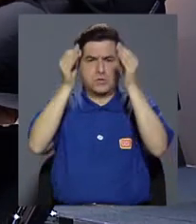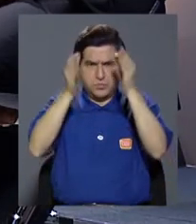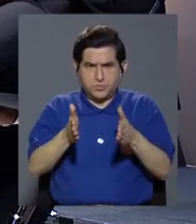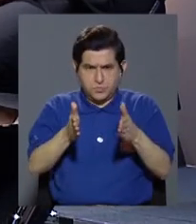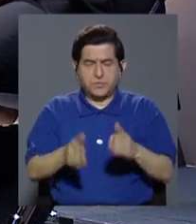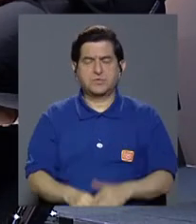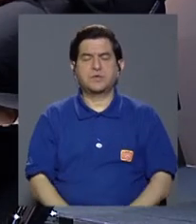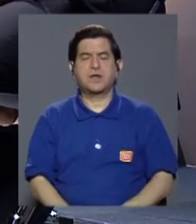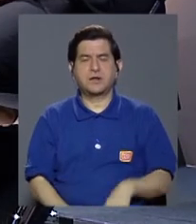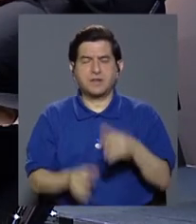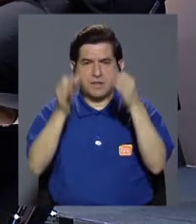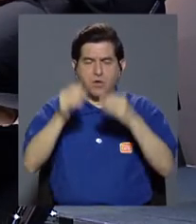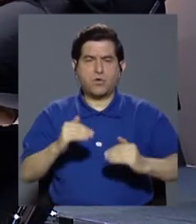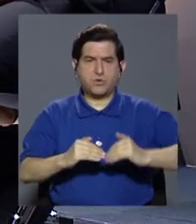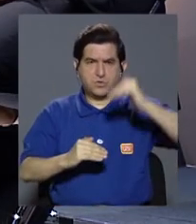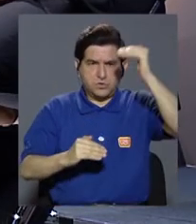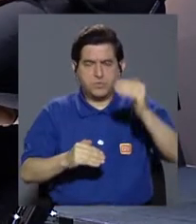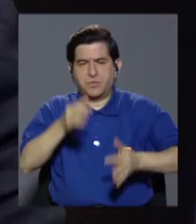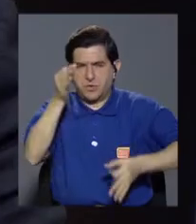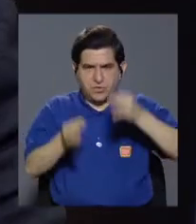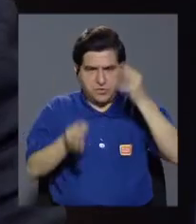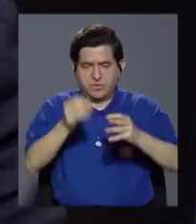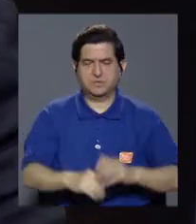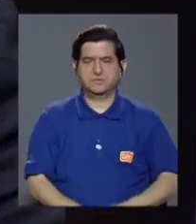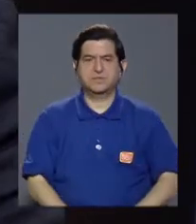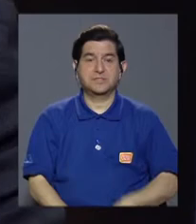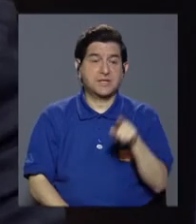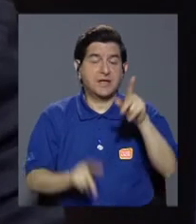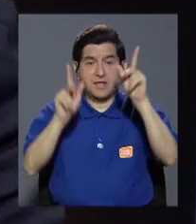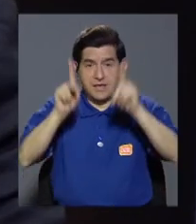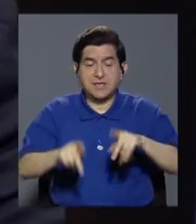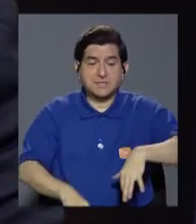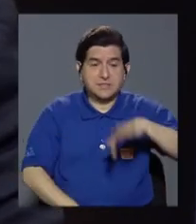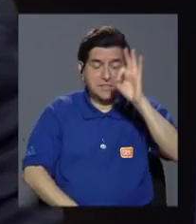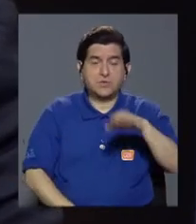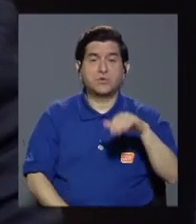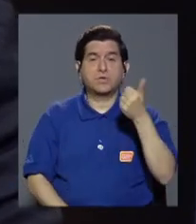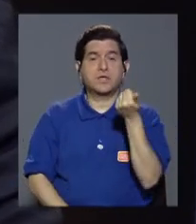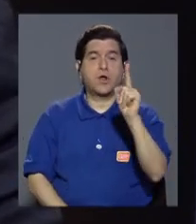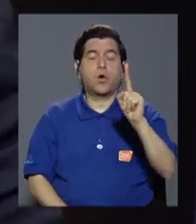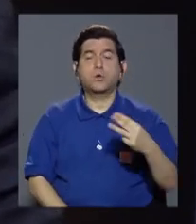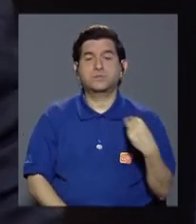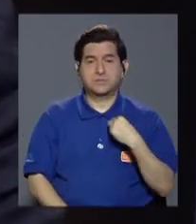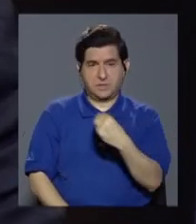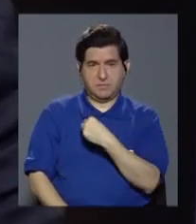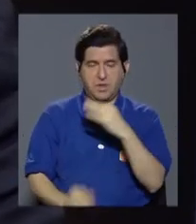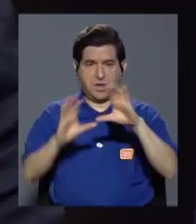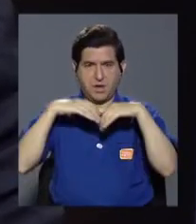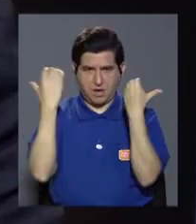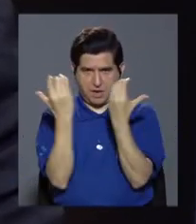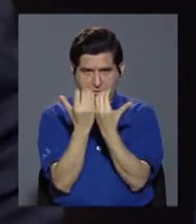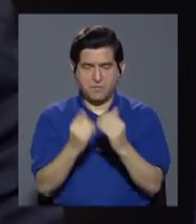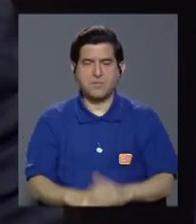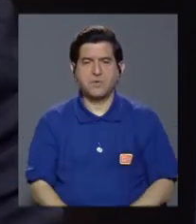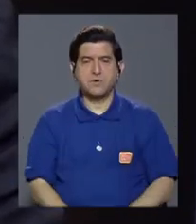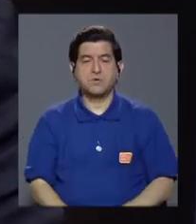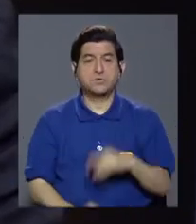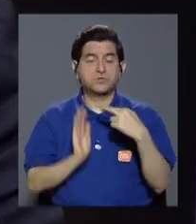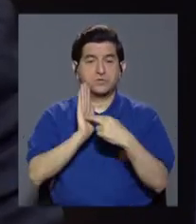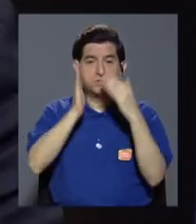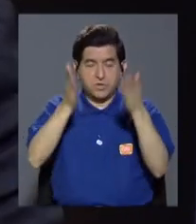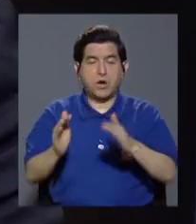suprema corte de la corte suprema- nuestra la sala casación penal y estas personas escogieron a los once comisionados dentro de los once comisionados